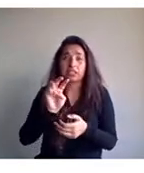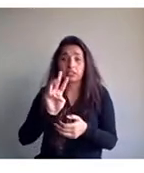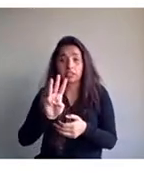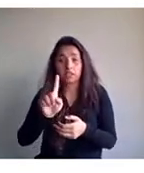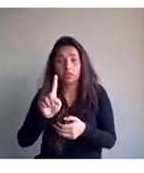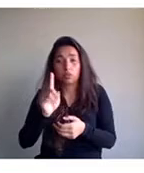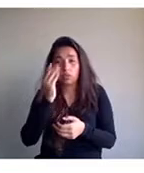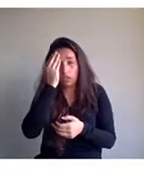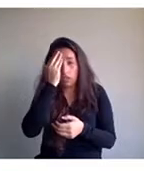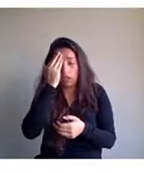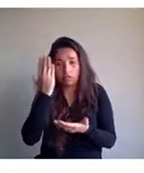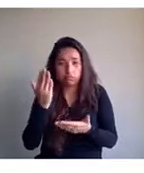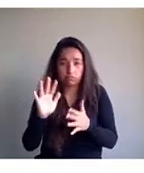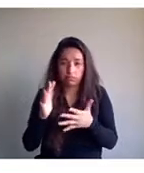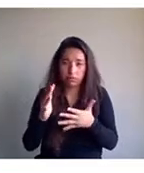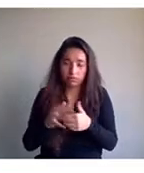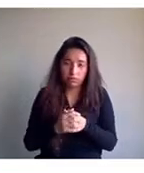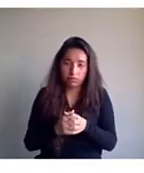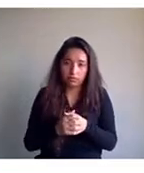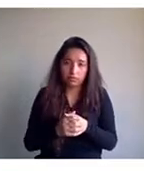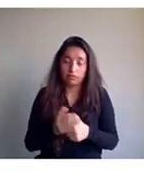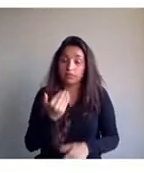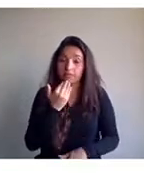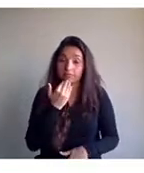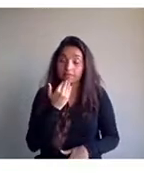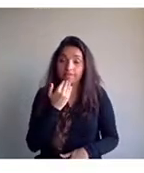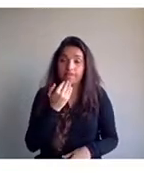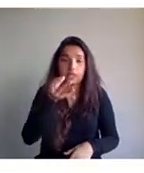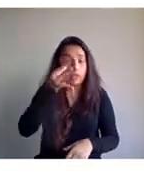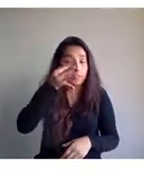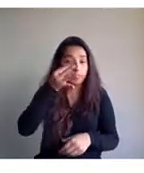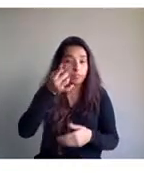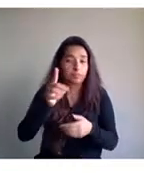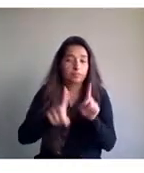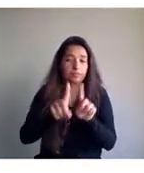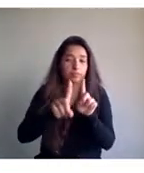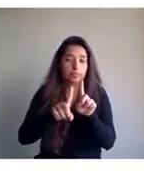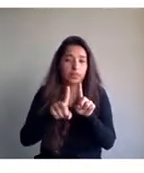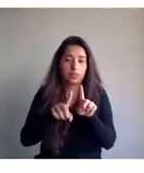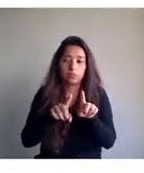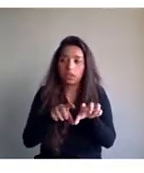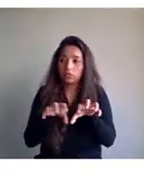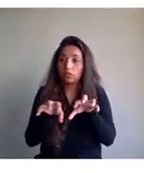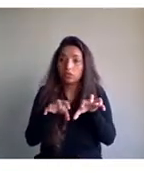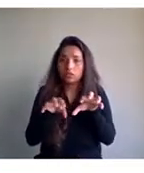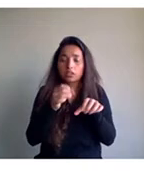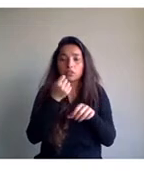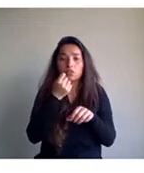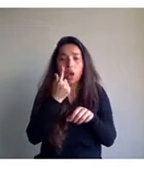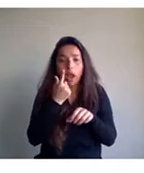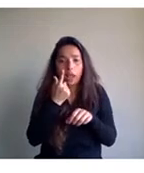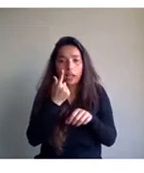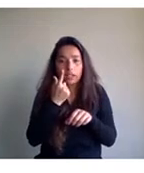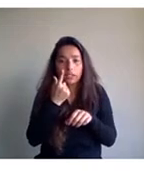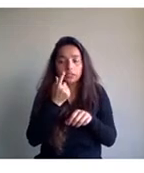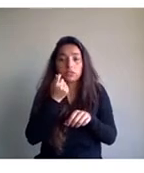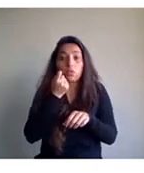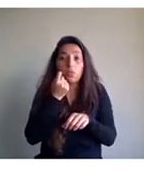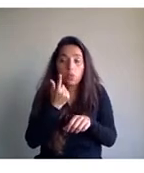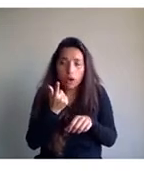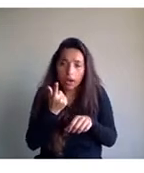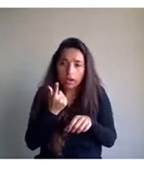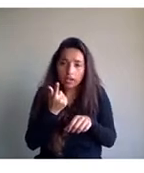y se identificaron una serie de causas que son las principales afectaciones a la